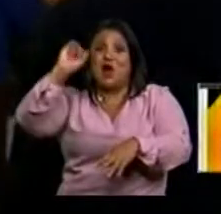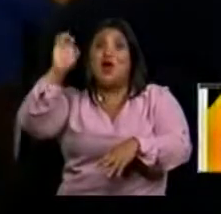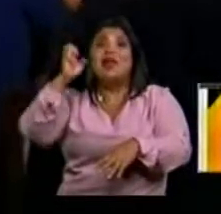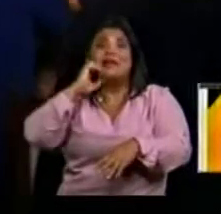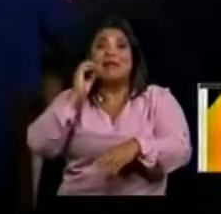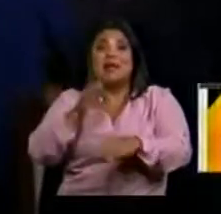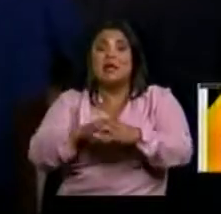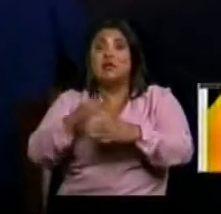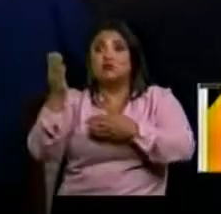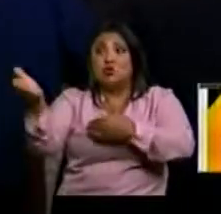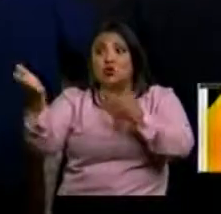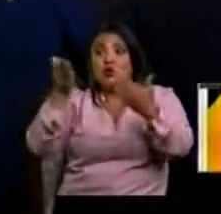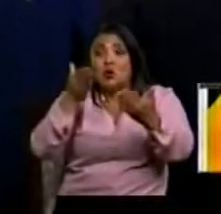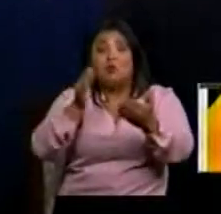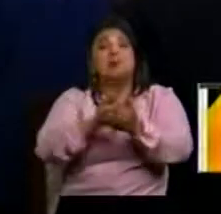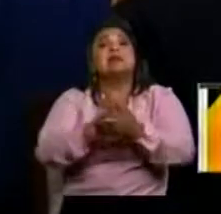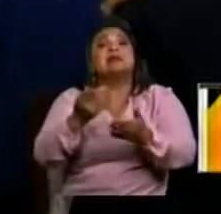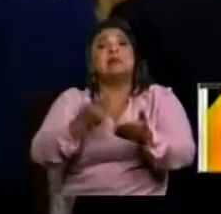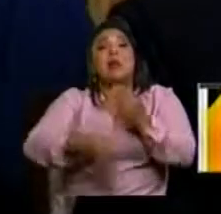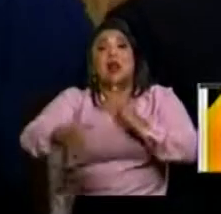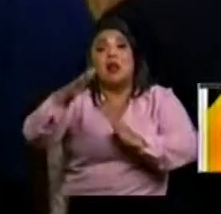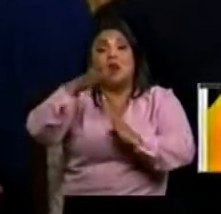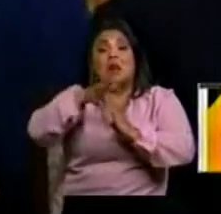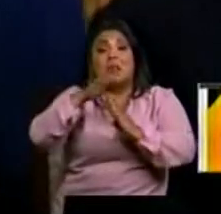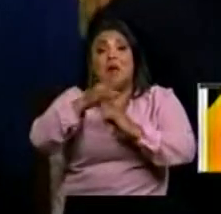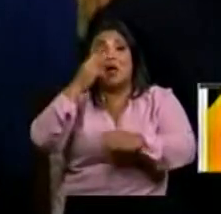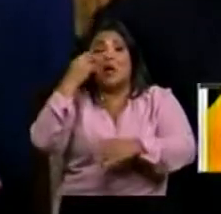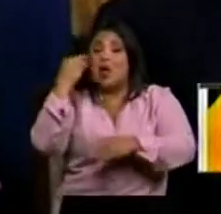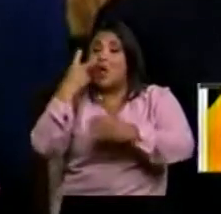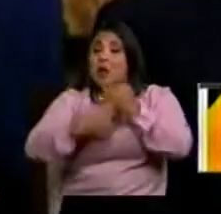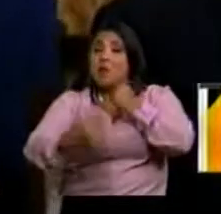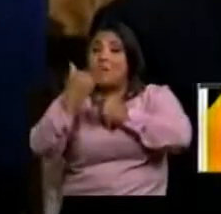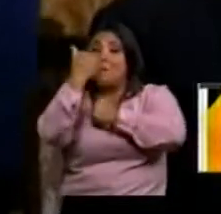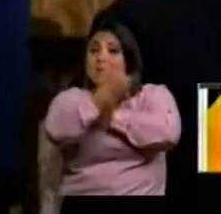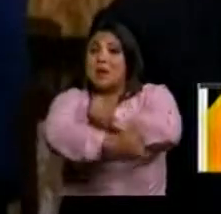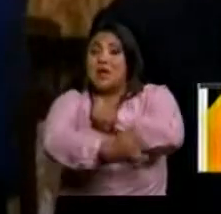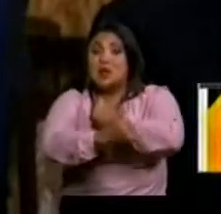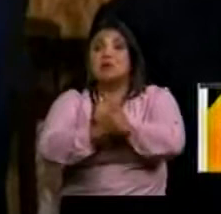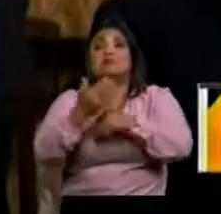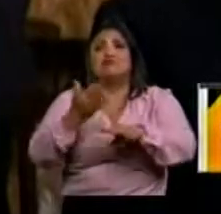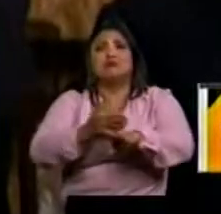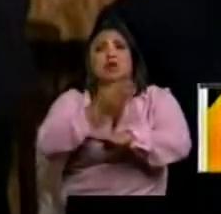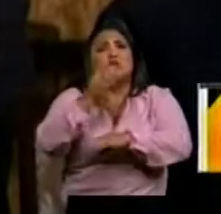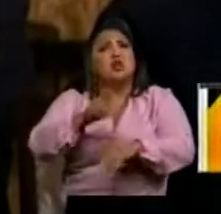la consolidación de la paz entre los dos países. Eso fue en